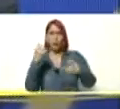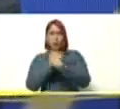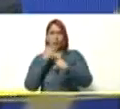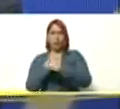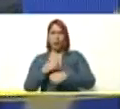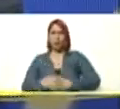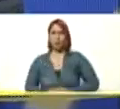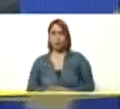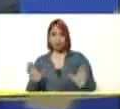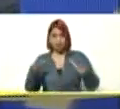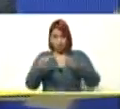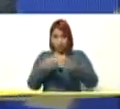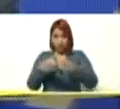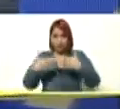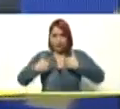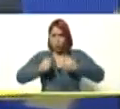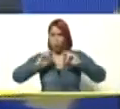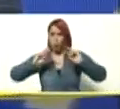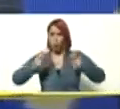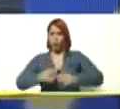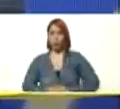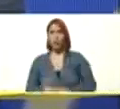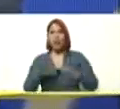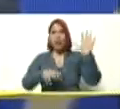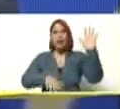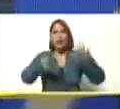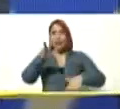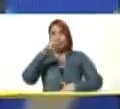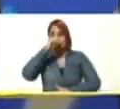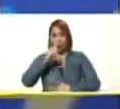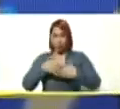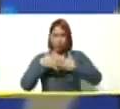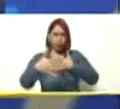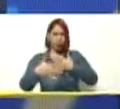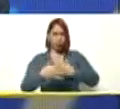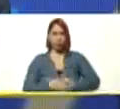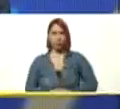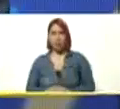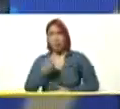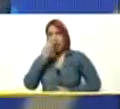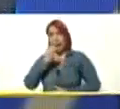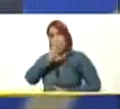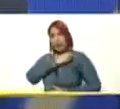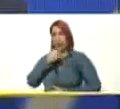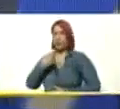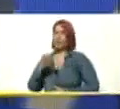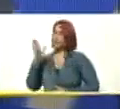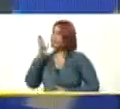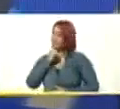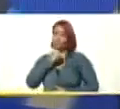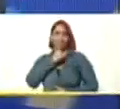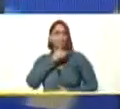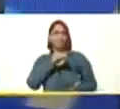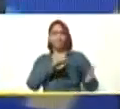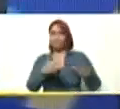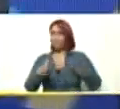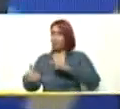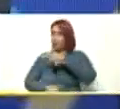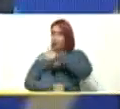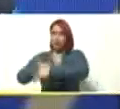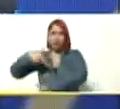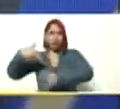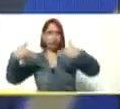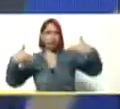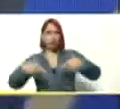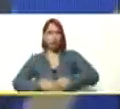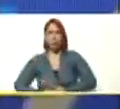de seguridad, después de los 13 años de gobierno, mi gobernador decía, no tengo muertos por arma de fuego.